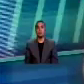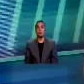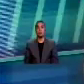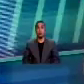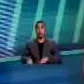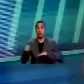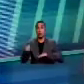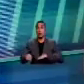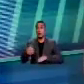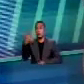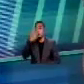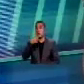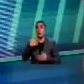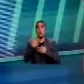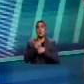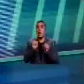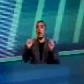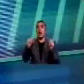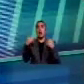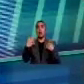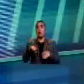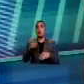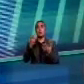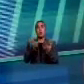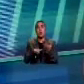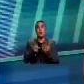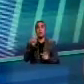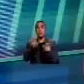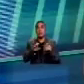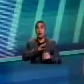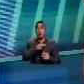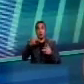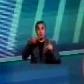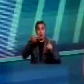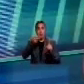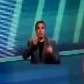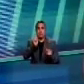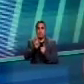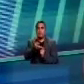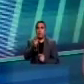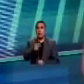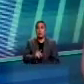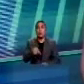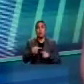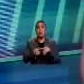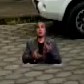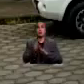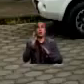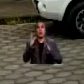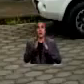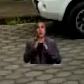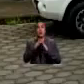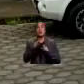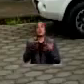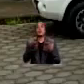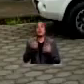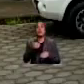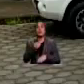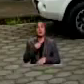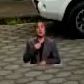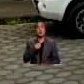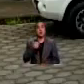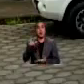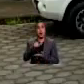Y un juez de Esmeralda salió ileso de un atentado perpetrado por presuntos sicarios. Sucedió cuando salía de su casa en el cantón San